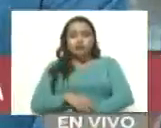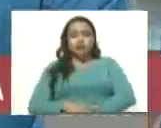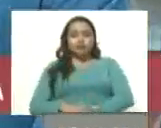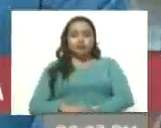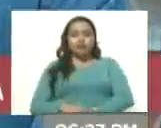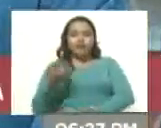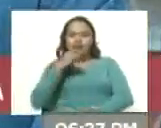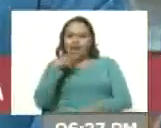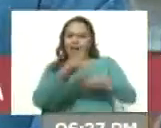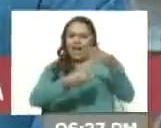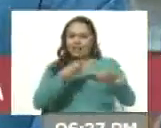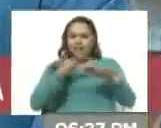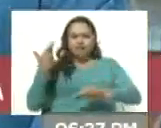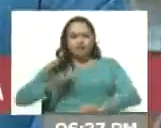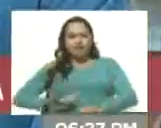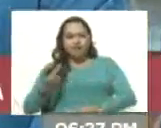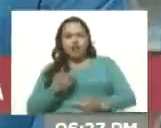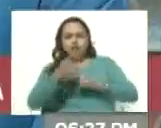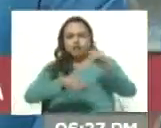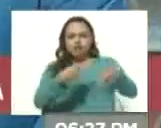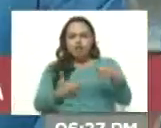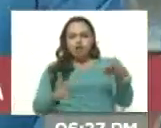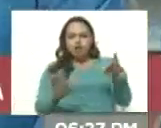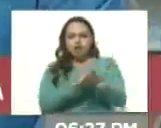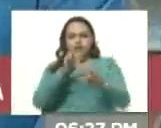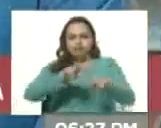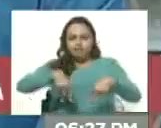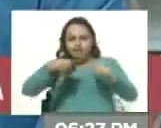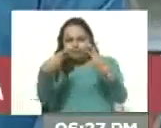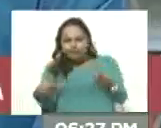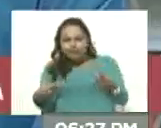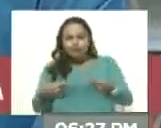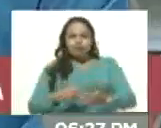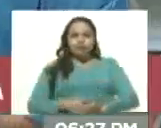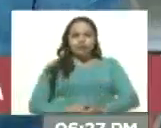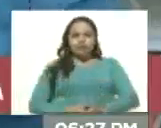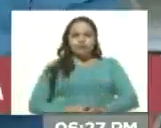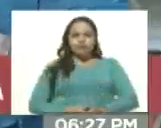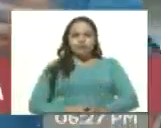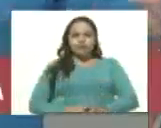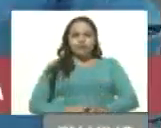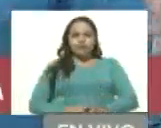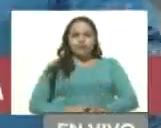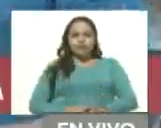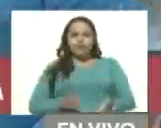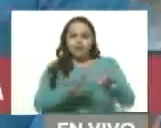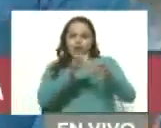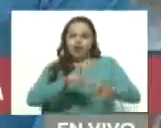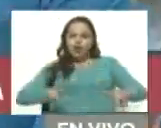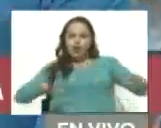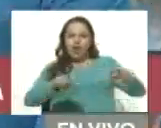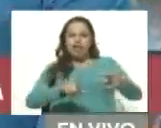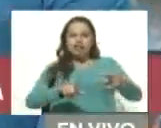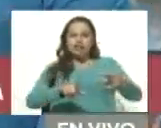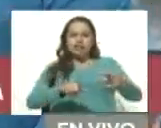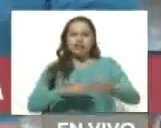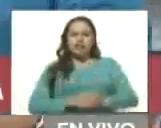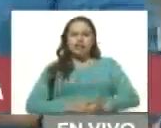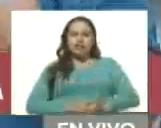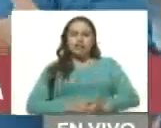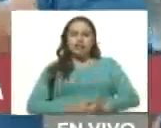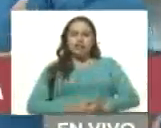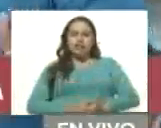se está realizando un importante proceso de renovación lo que es la parte colonial de la